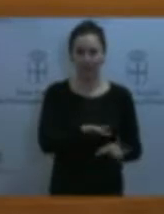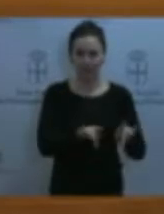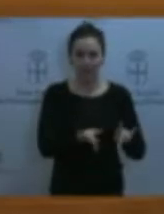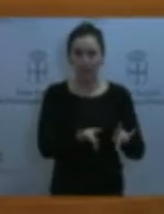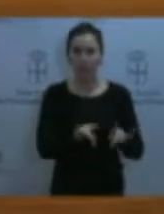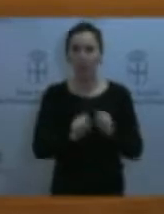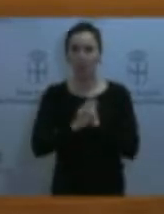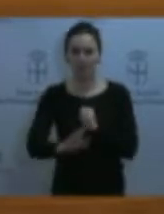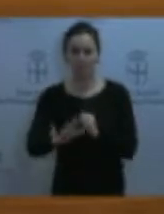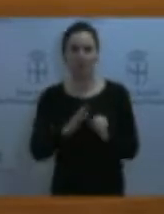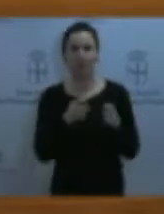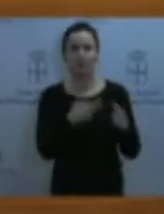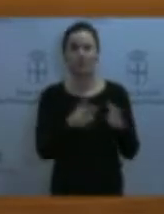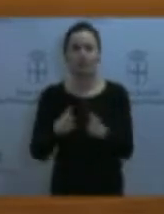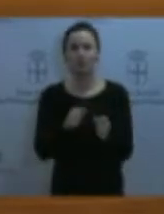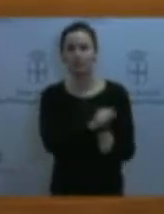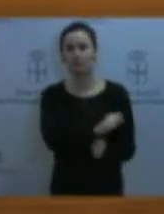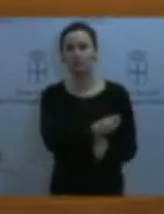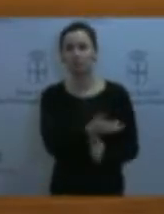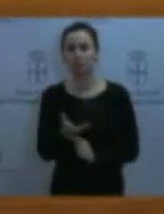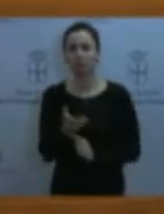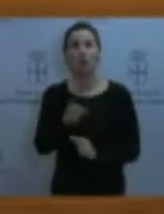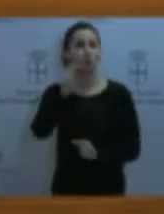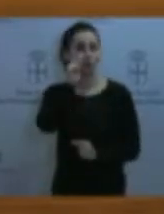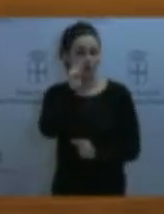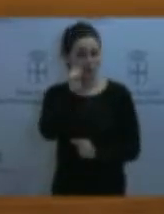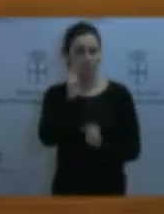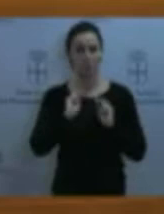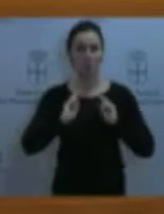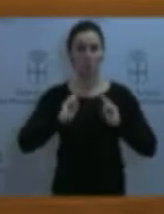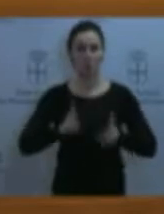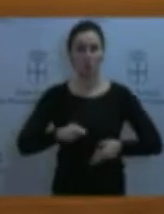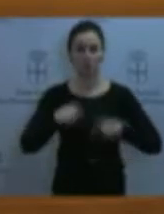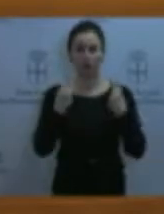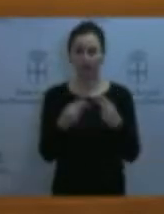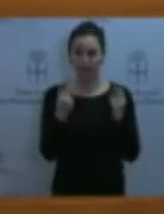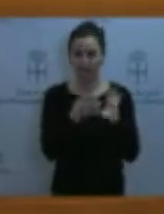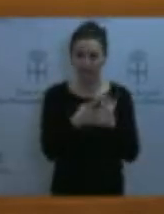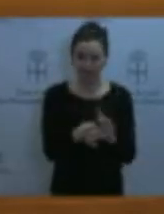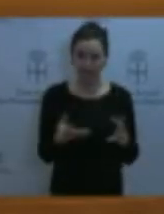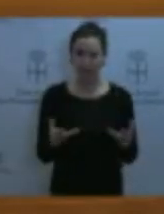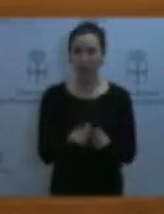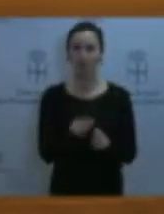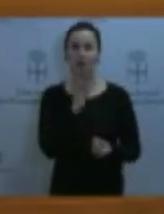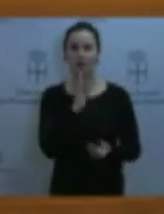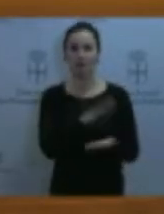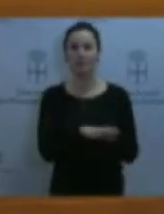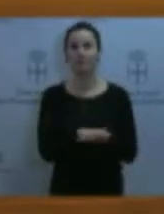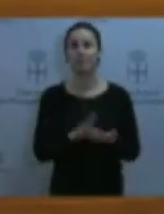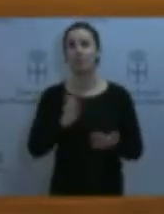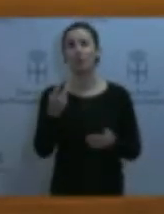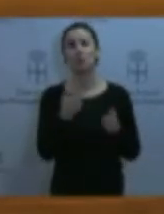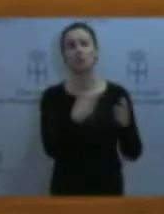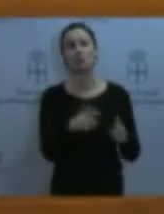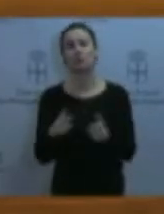el turismo, la hostelería, relacionados con el mismo. Otros sectores requerirán revisión de sus convenios,